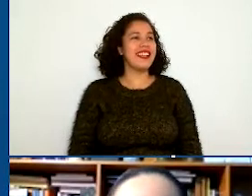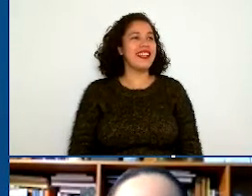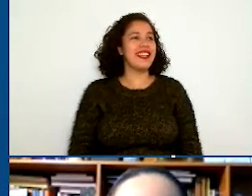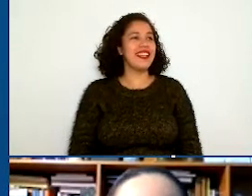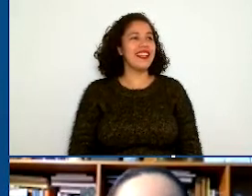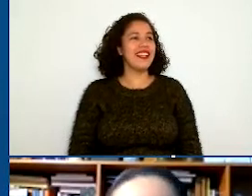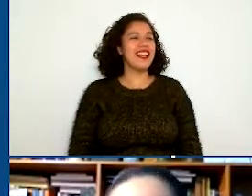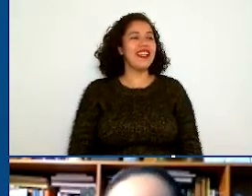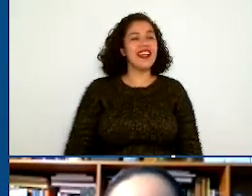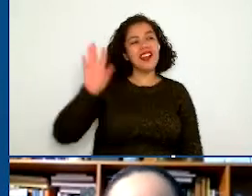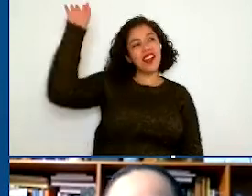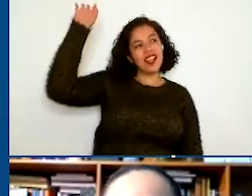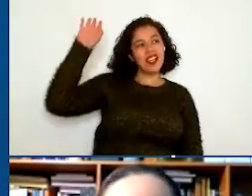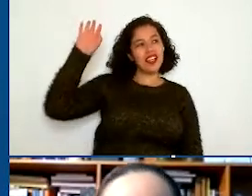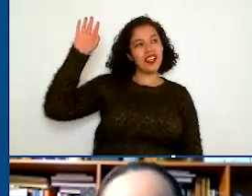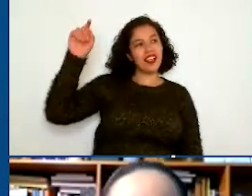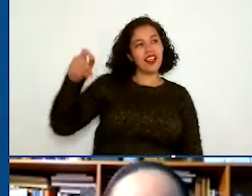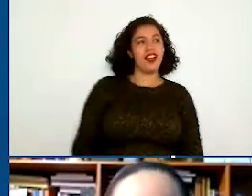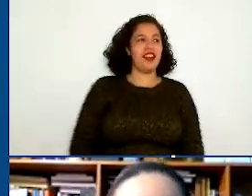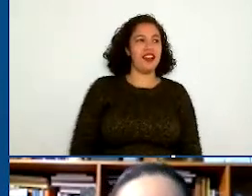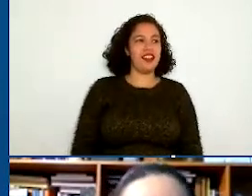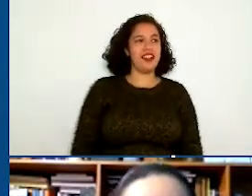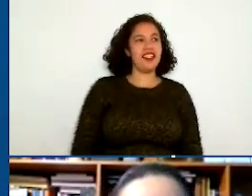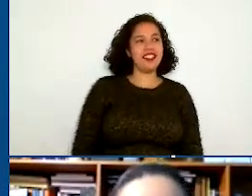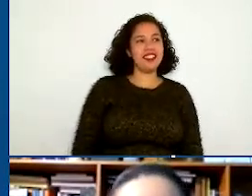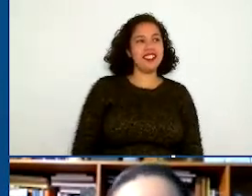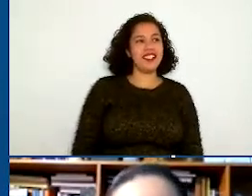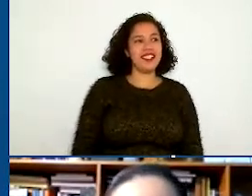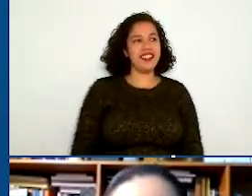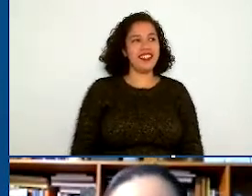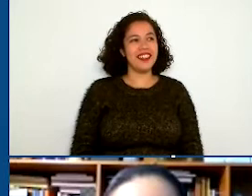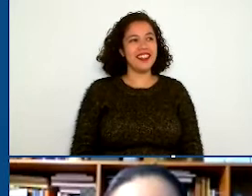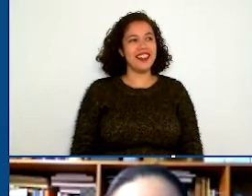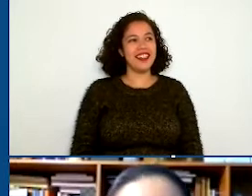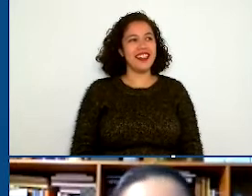¿Qué yo sería sí, para ustedes? Sí, adelante, por favor.